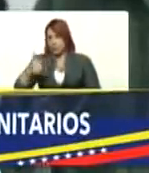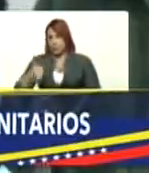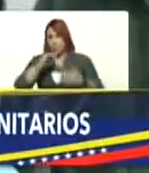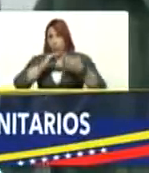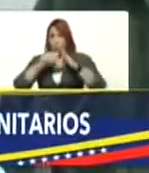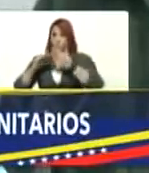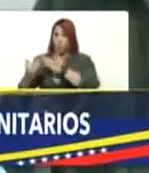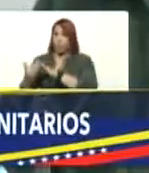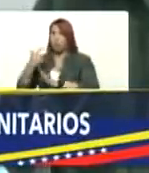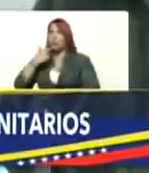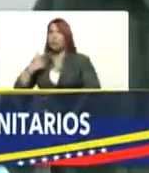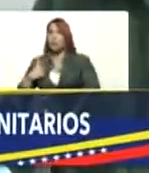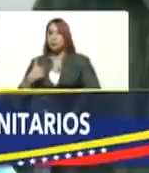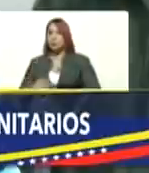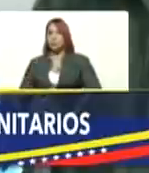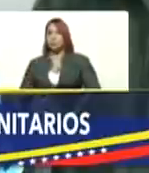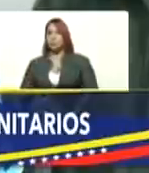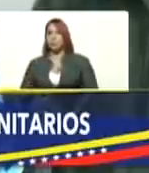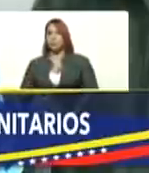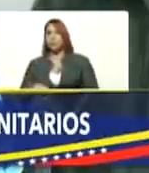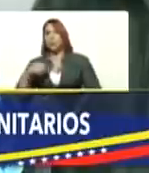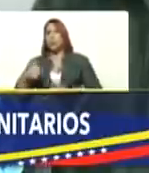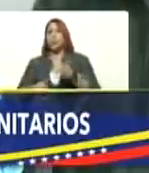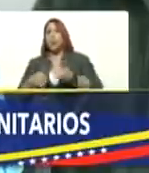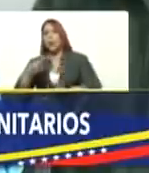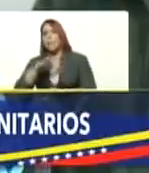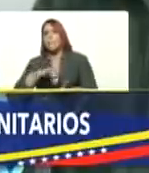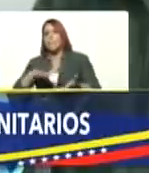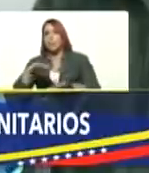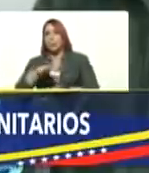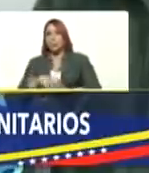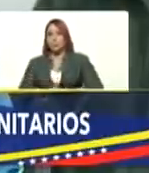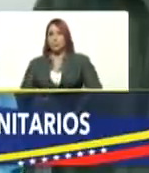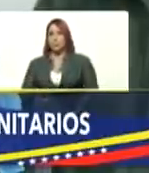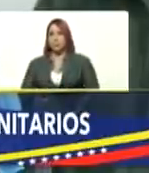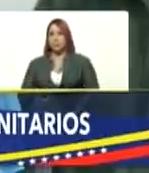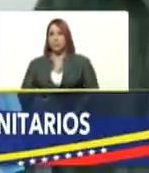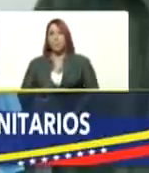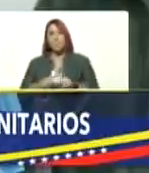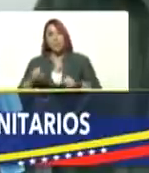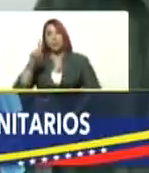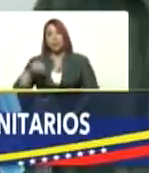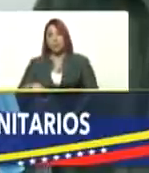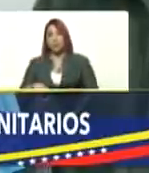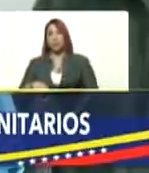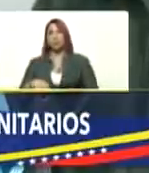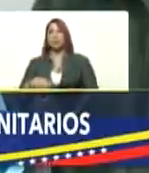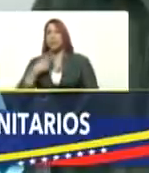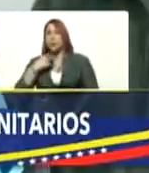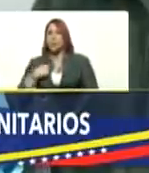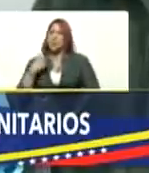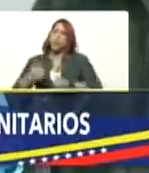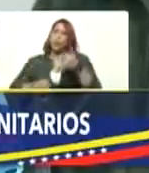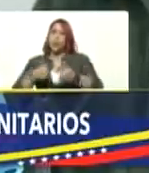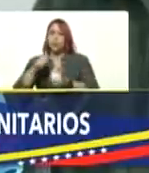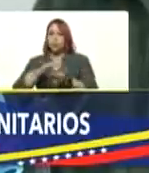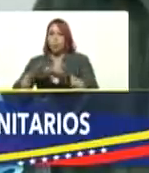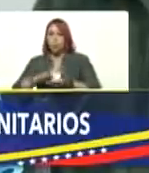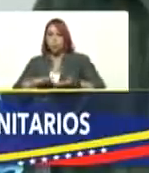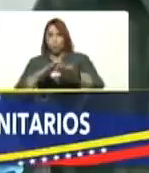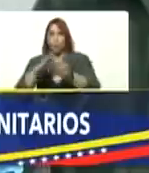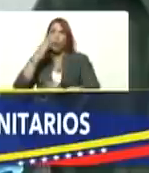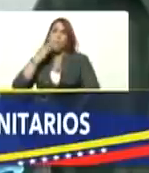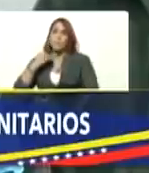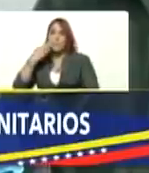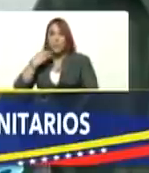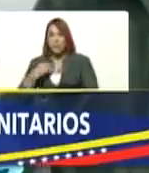nos dice cuáles son los problemas, pero también nos dicen cuáles son las soluciones. Y la experiencia,